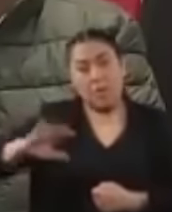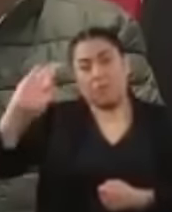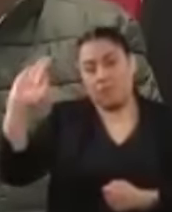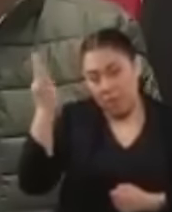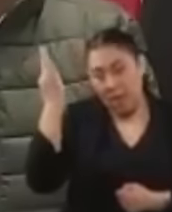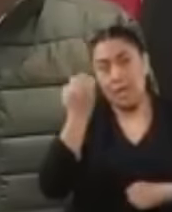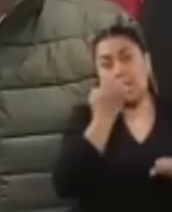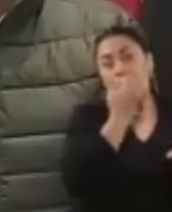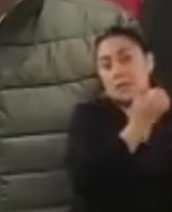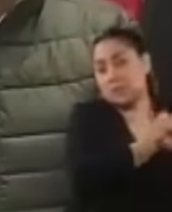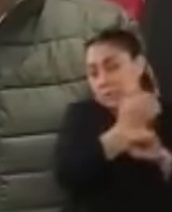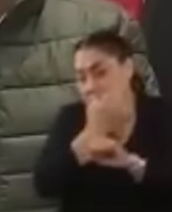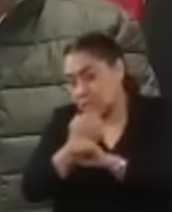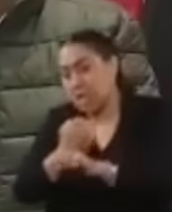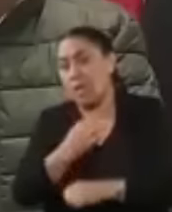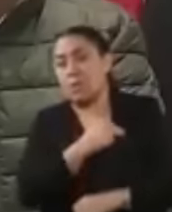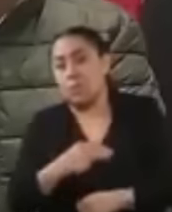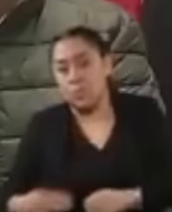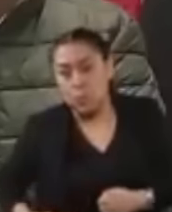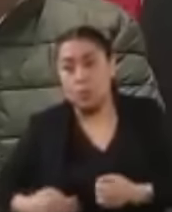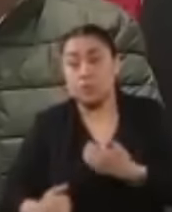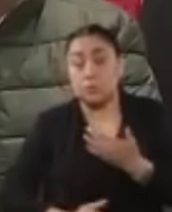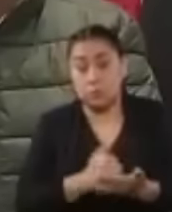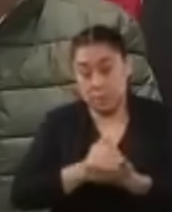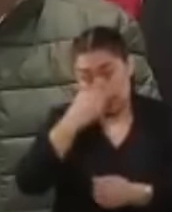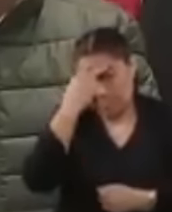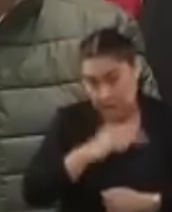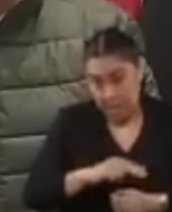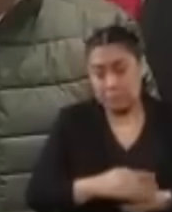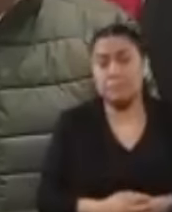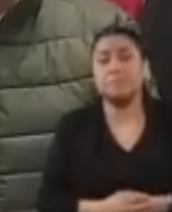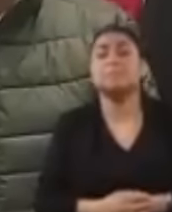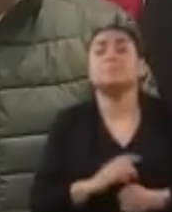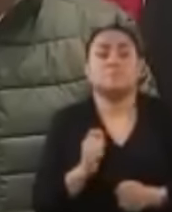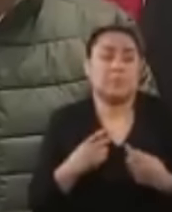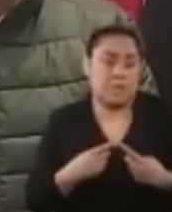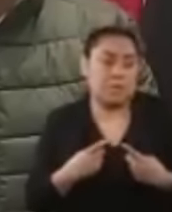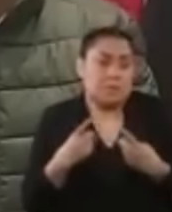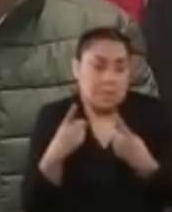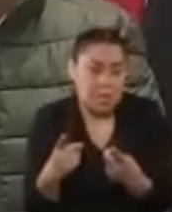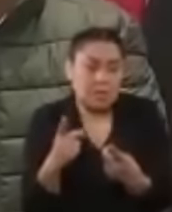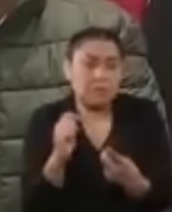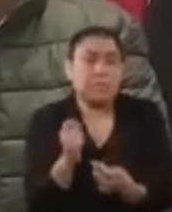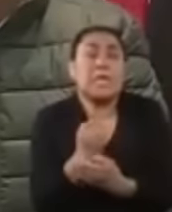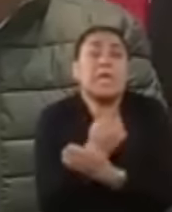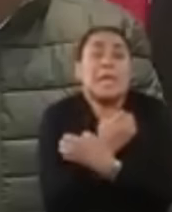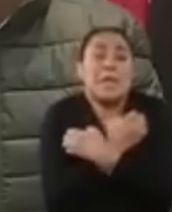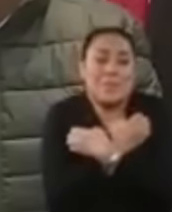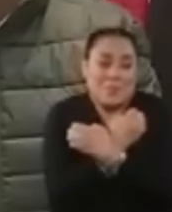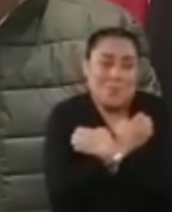Estados y Ciudad de México y municipios impartirán y garantizarán la educación